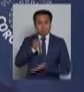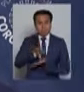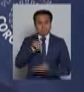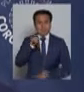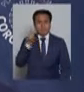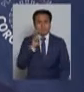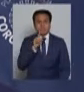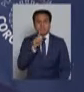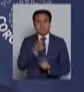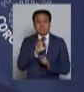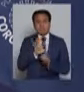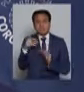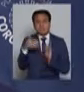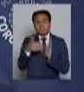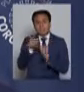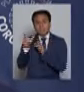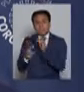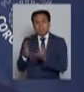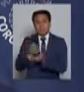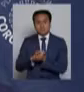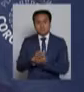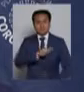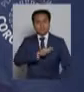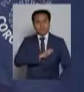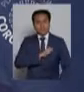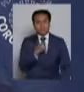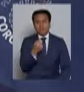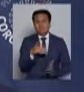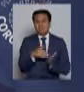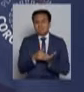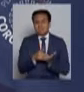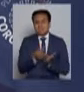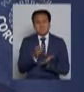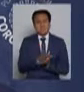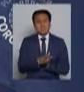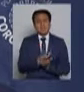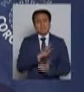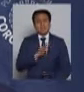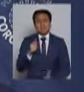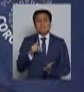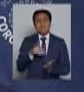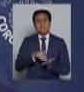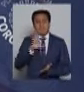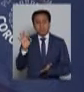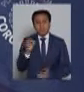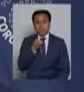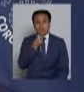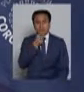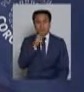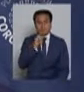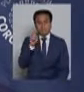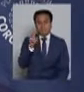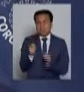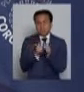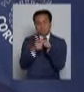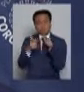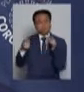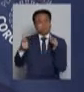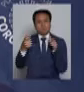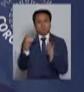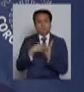tiene 15.000 fallecidos, España 11.000 fallecidos, Francia 7.500, el Reino Unido crece